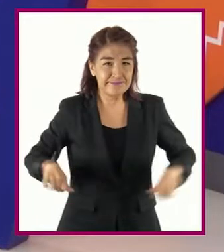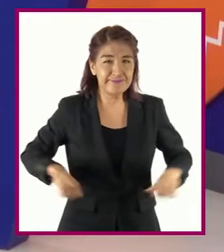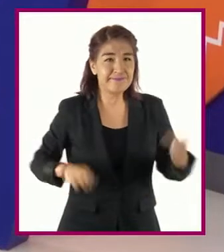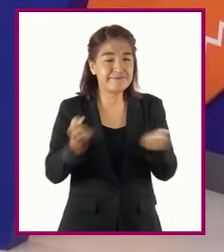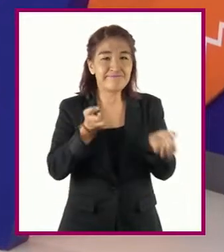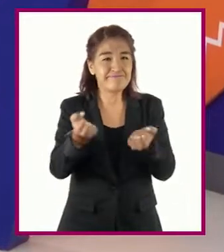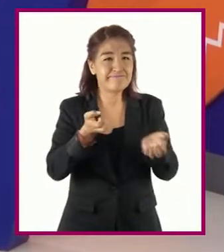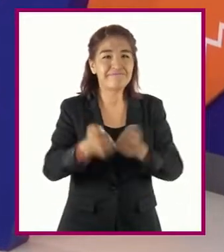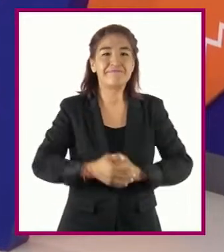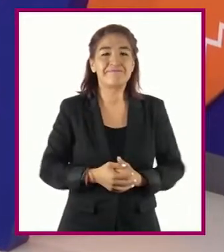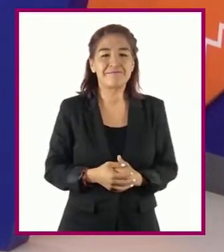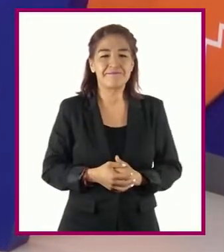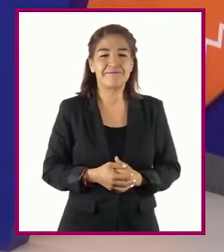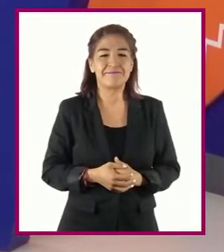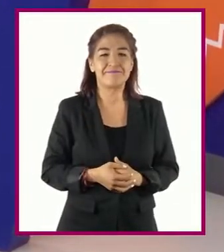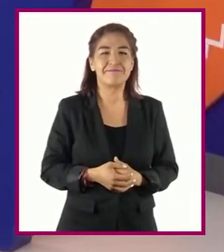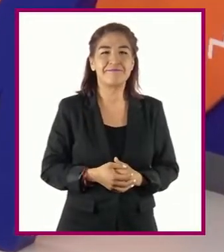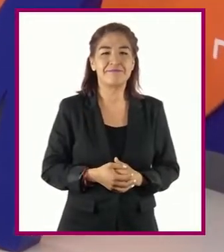ejercicio?